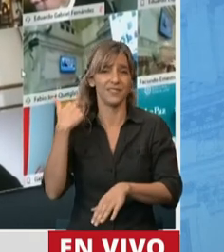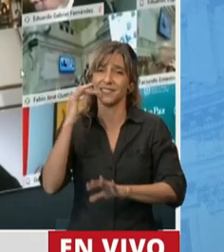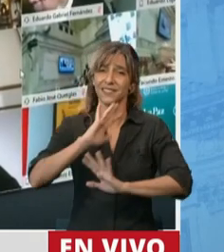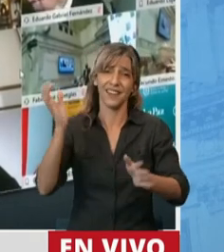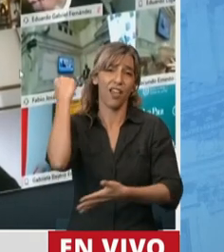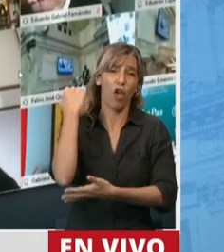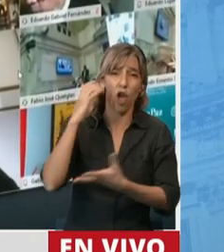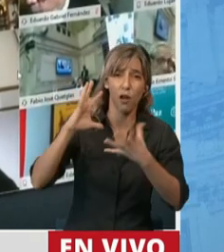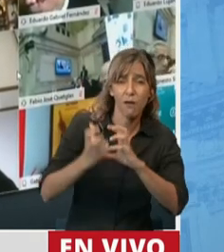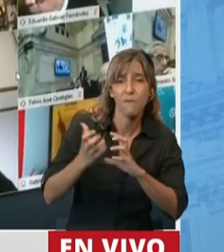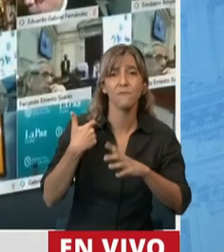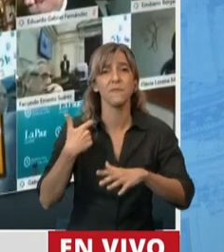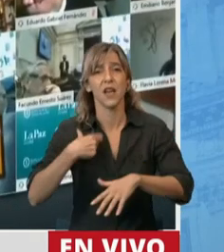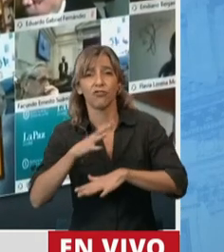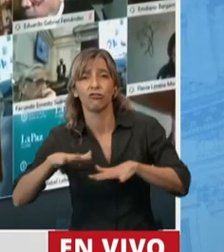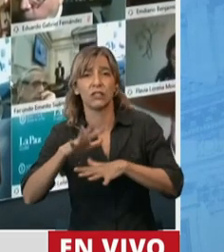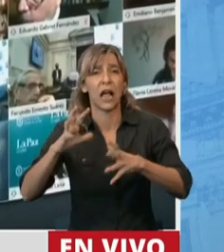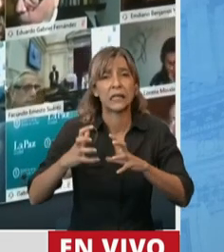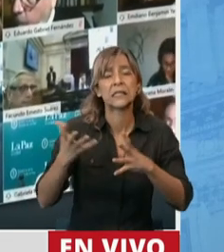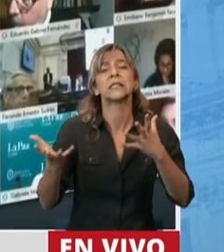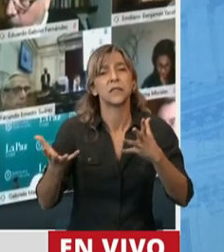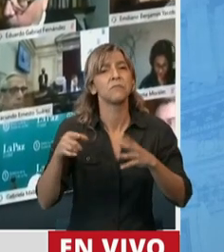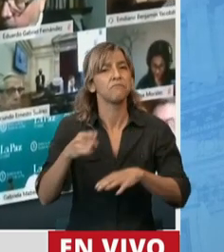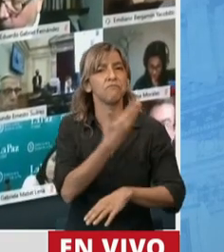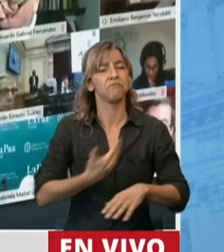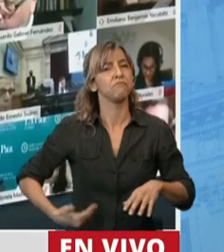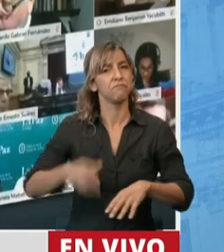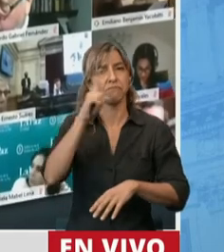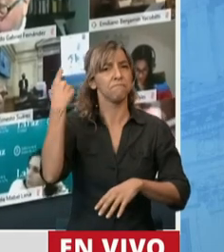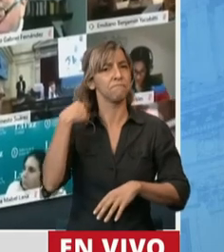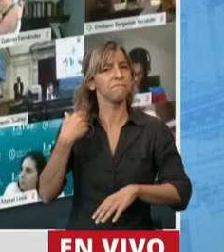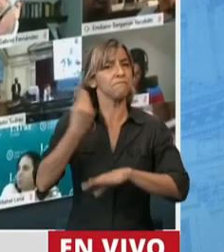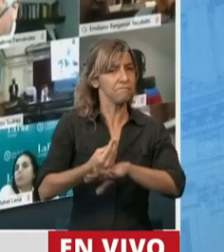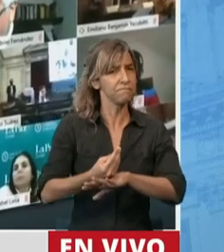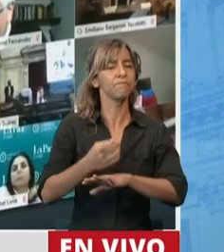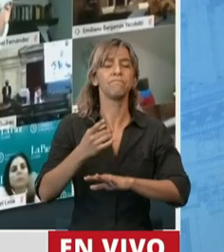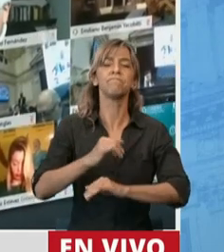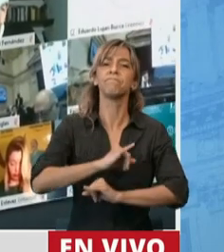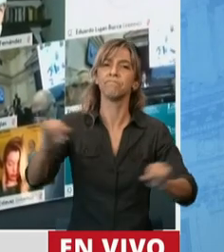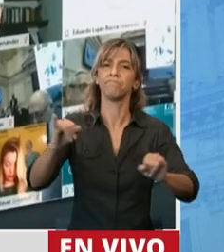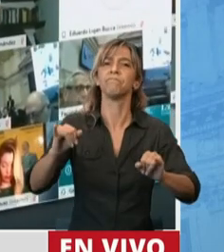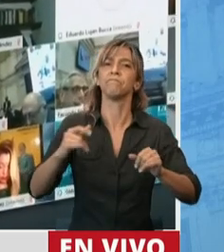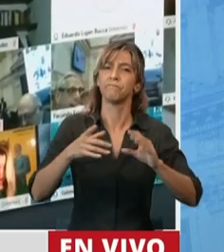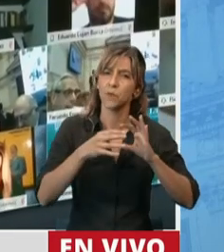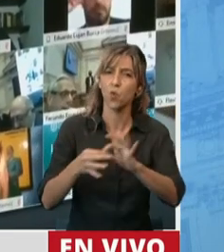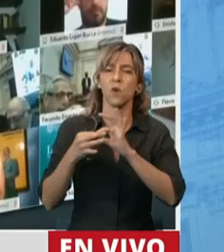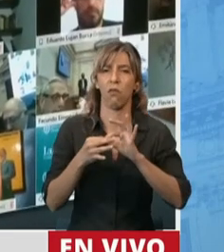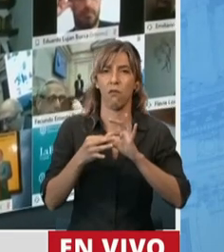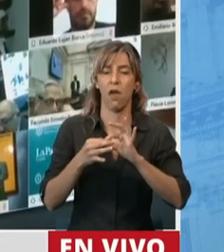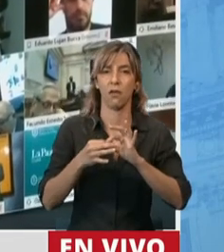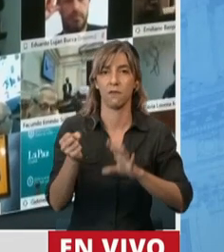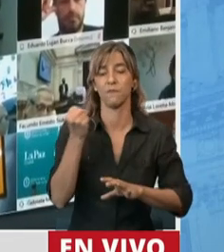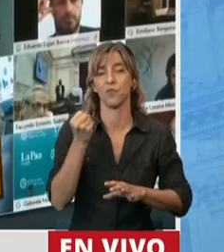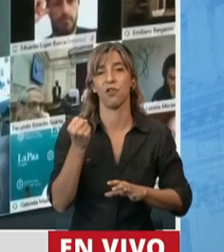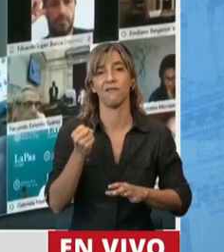social en la que recibíamos a la Argentina. Y lo hizo cuando aún nadie sospechaba los